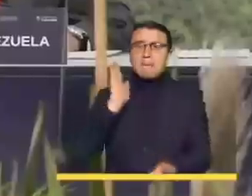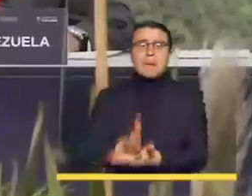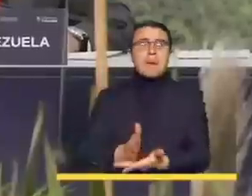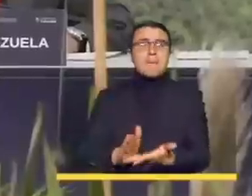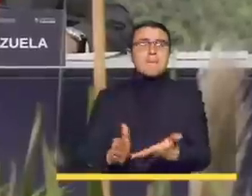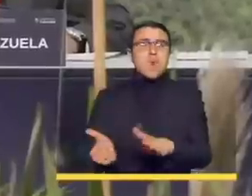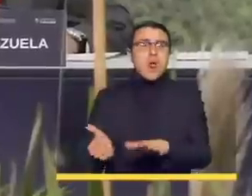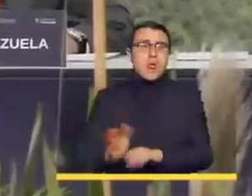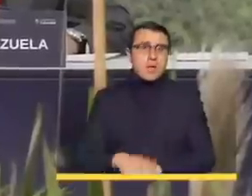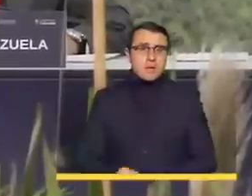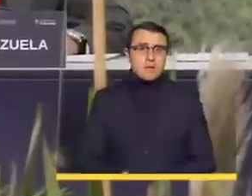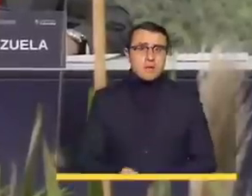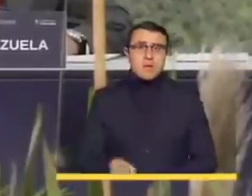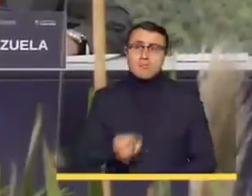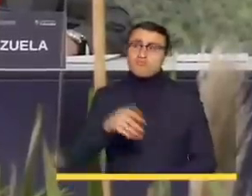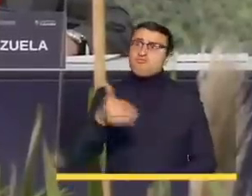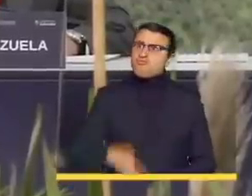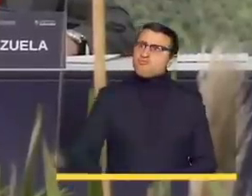quedan chimuelos